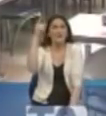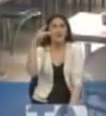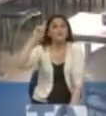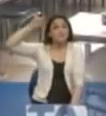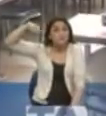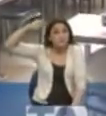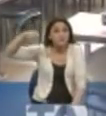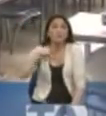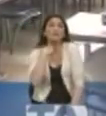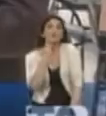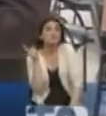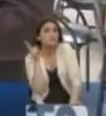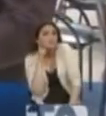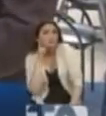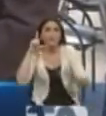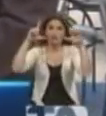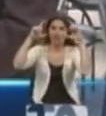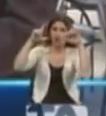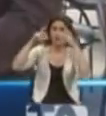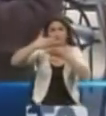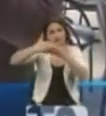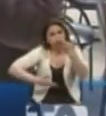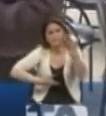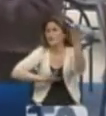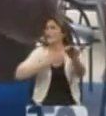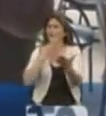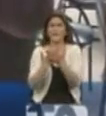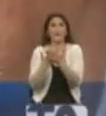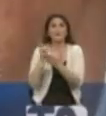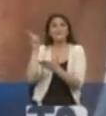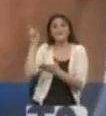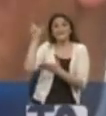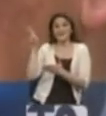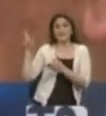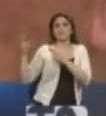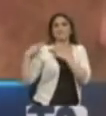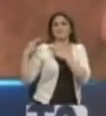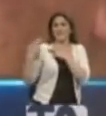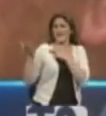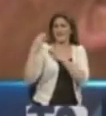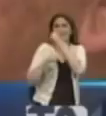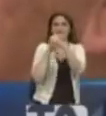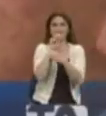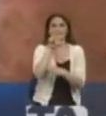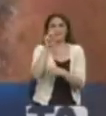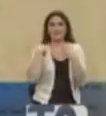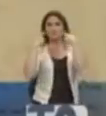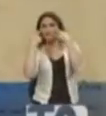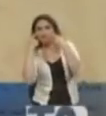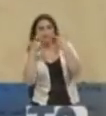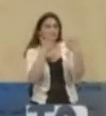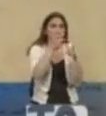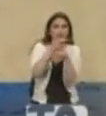video, audio y fotografía. César Pólit es responsable desde hace más de 30 años de este espacio y ha visto